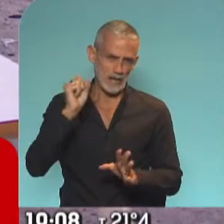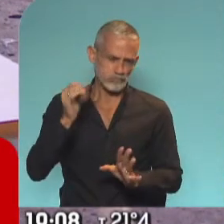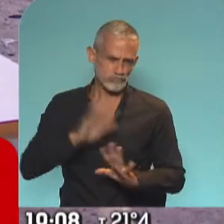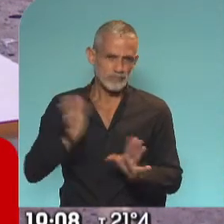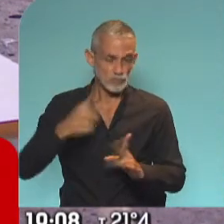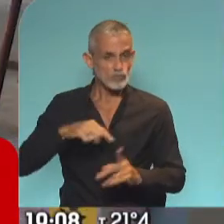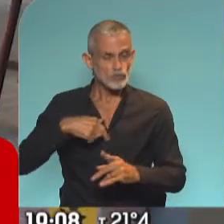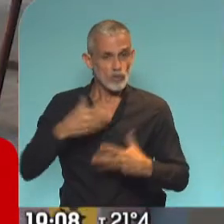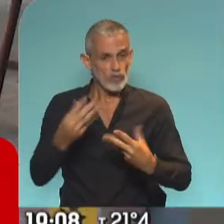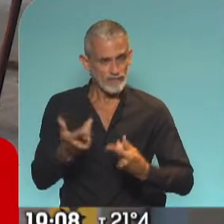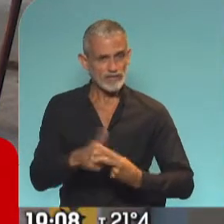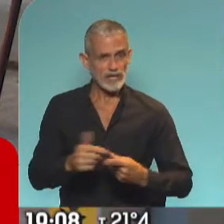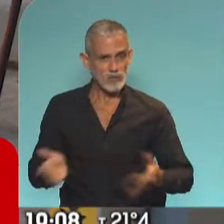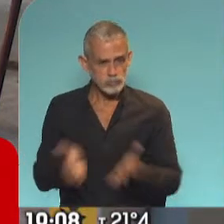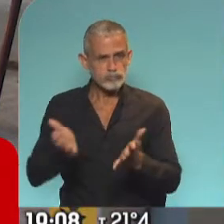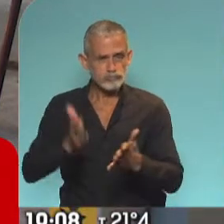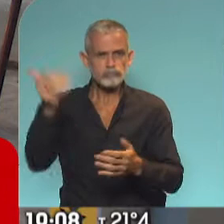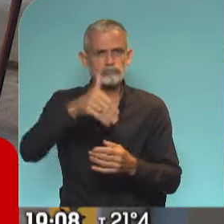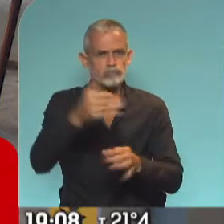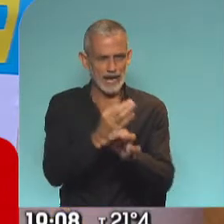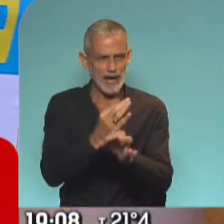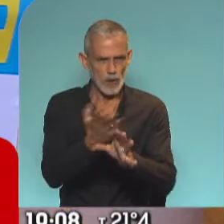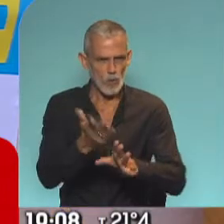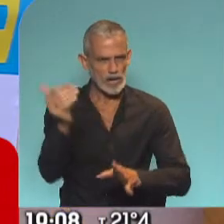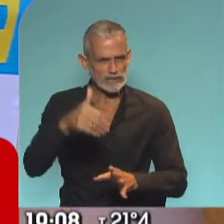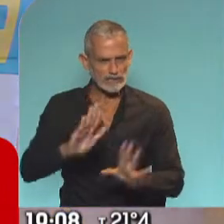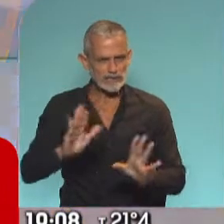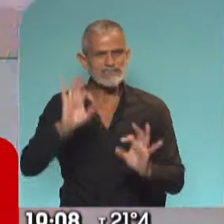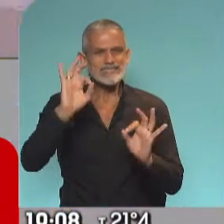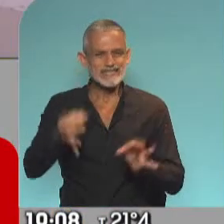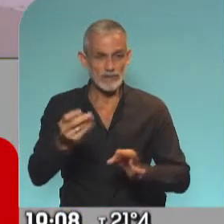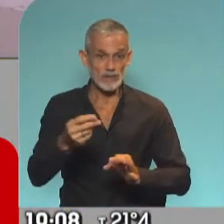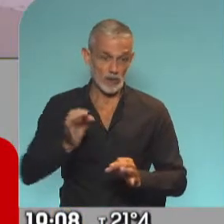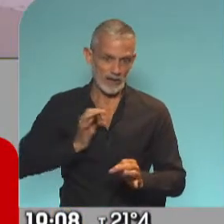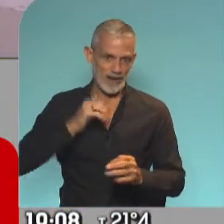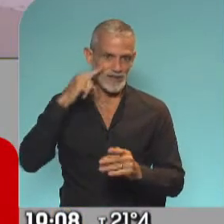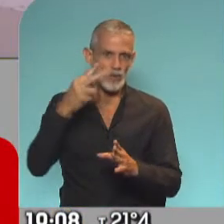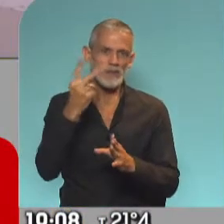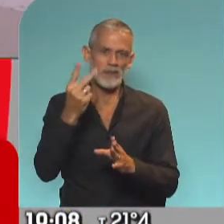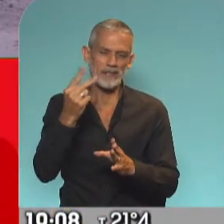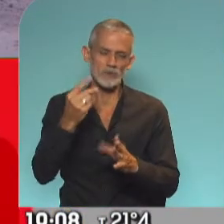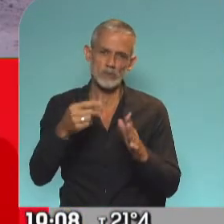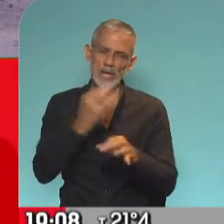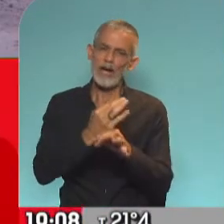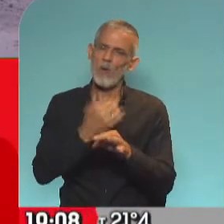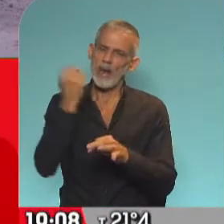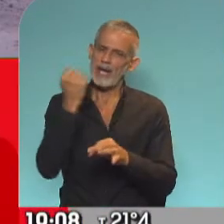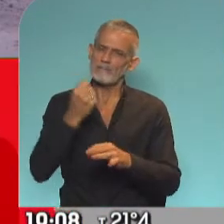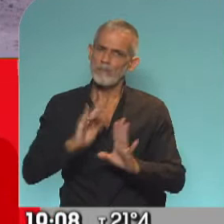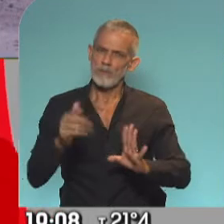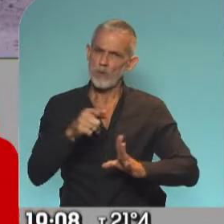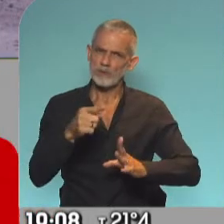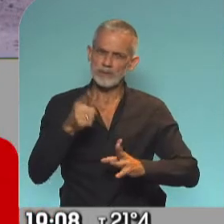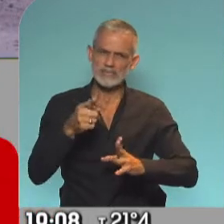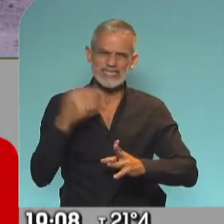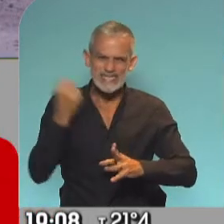promotores, defensores de la presencialidad, de ser conscientes que este 2021 debemos priorizar la escuela, debemos lograr